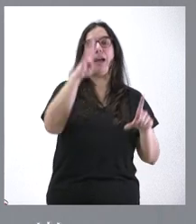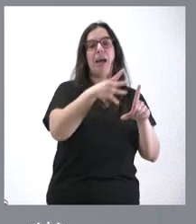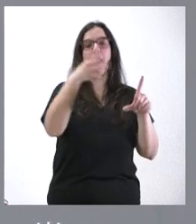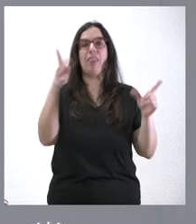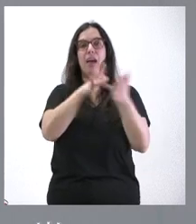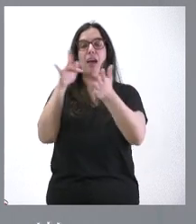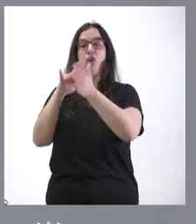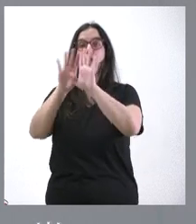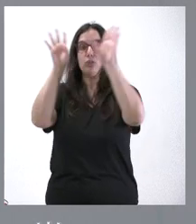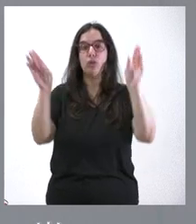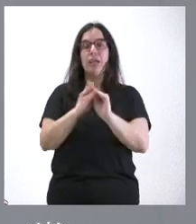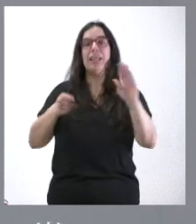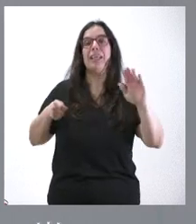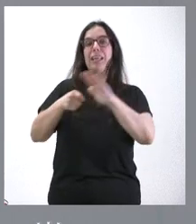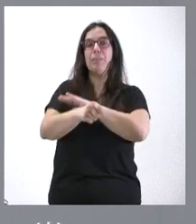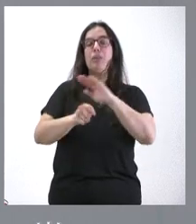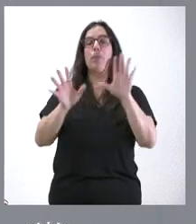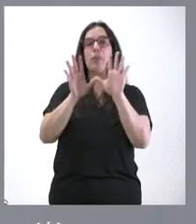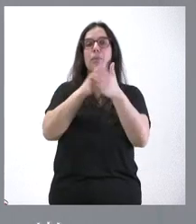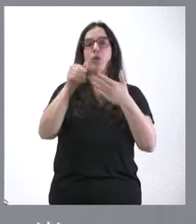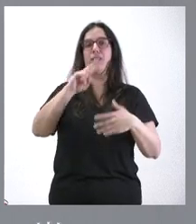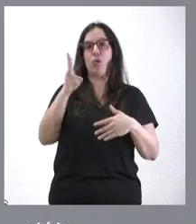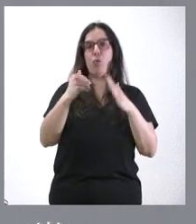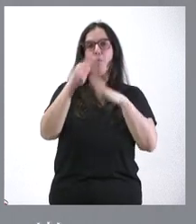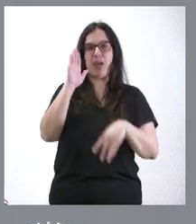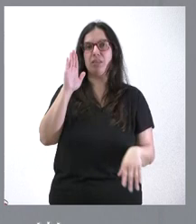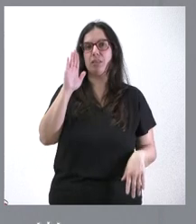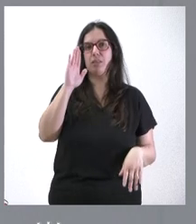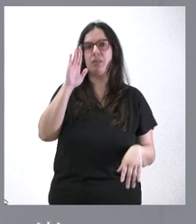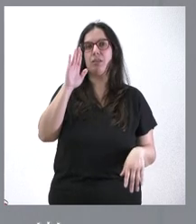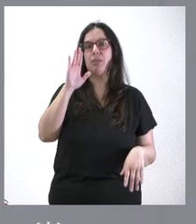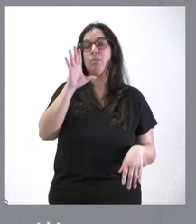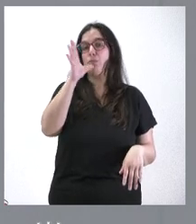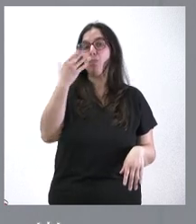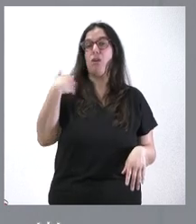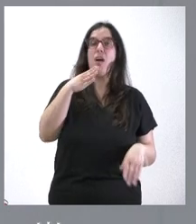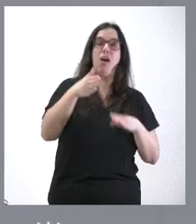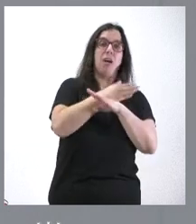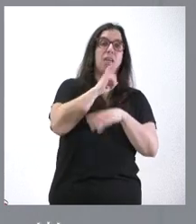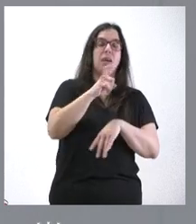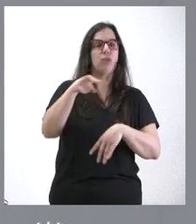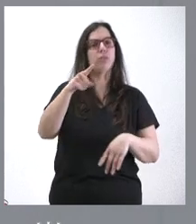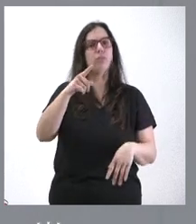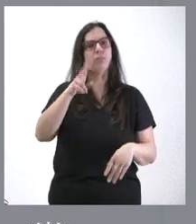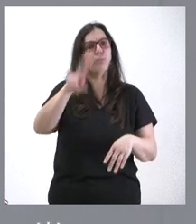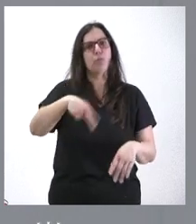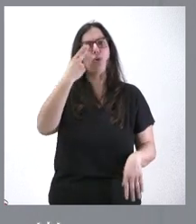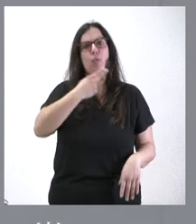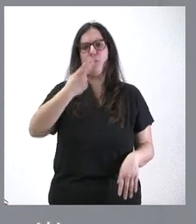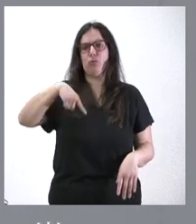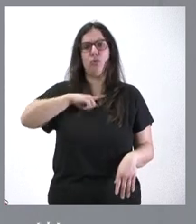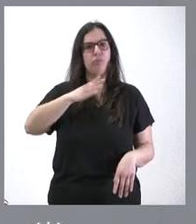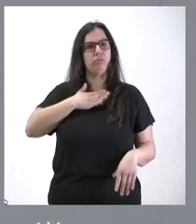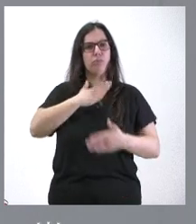superará la inversión de los 10 millones de euros conforme a lo que ya se anticipó en su momento Este es un compromiso muy claro que tenemos como comunidad